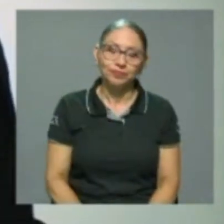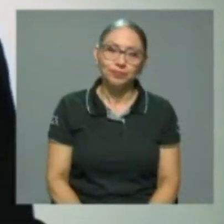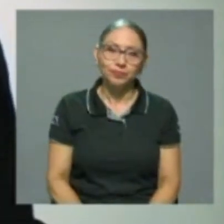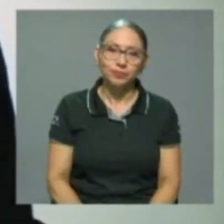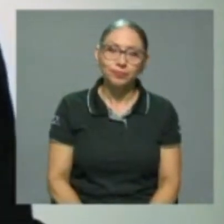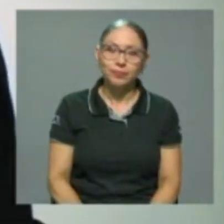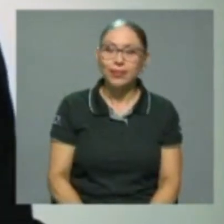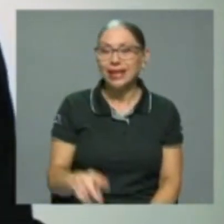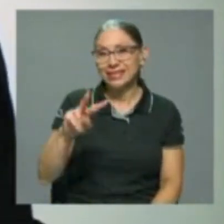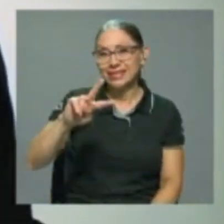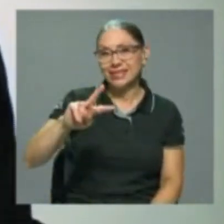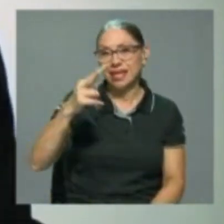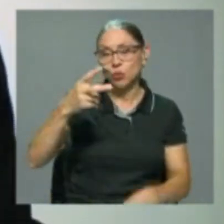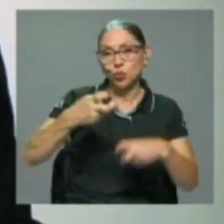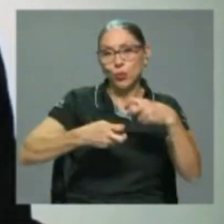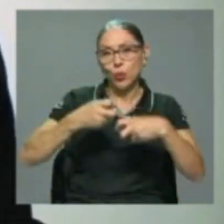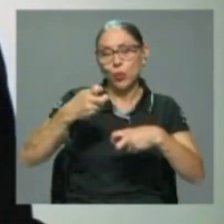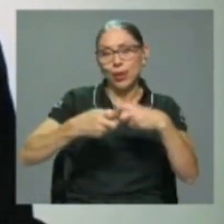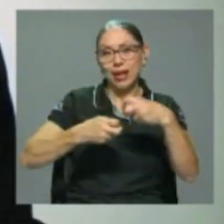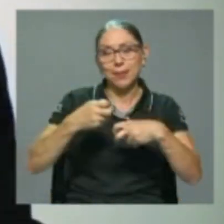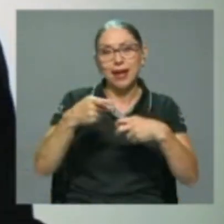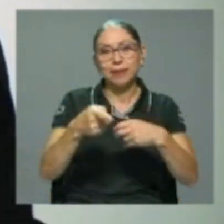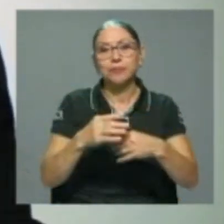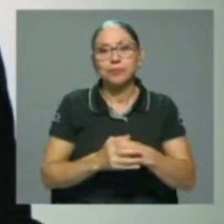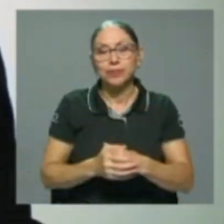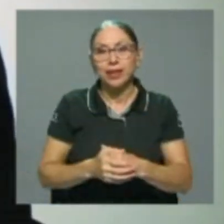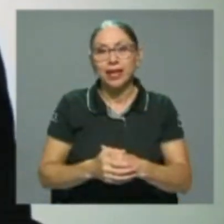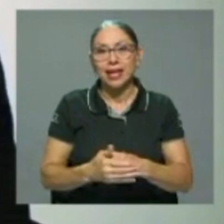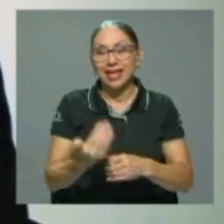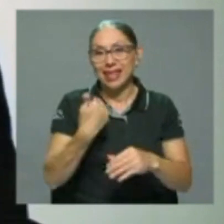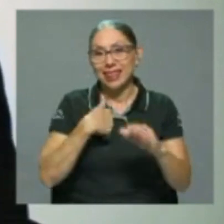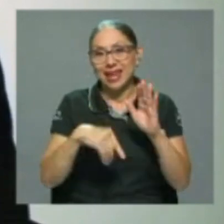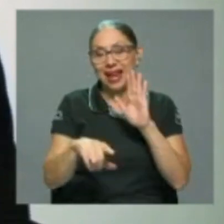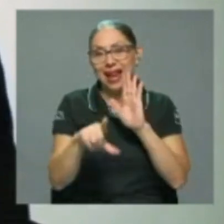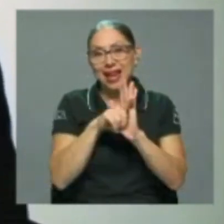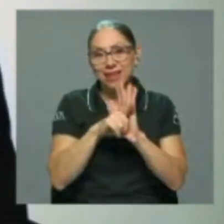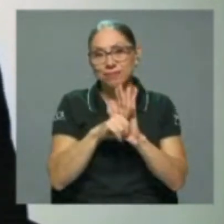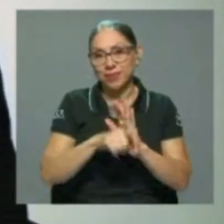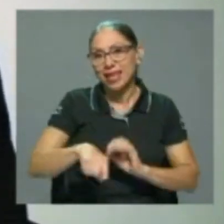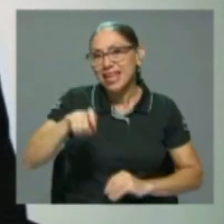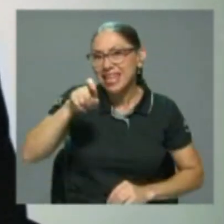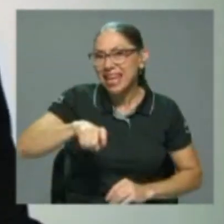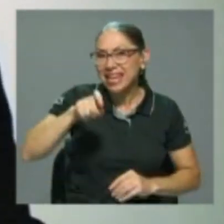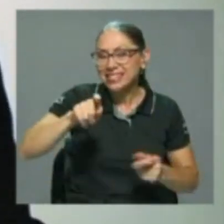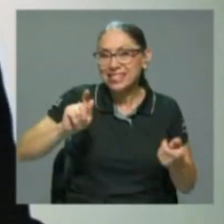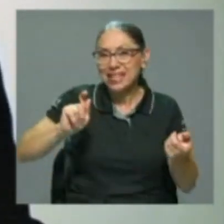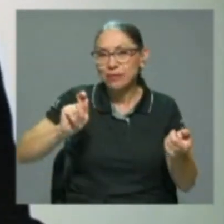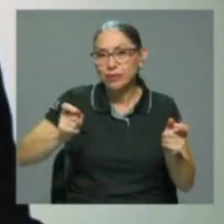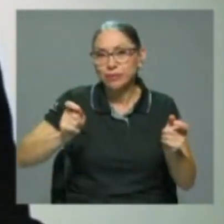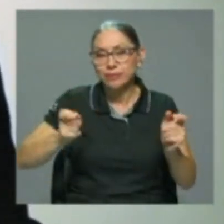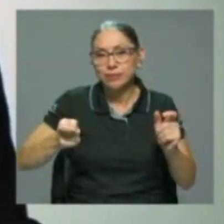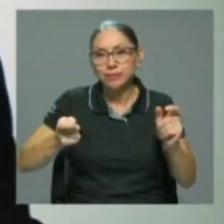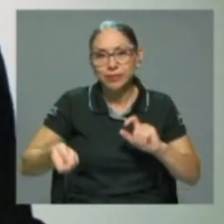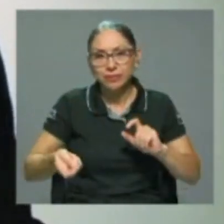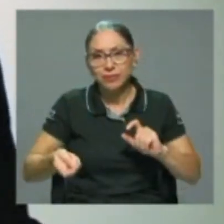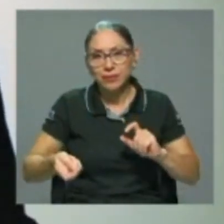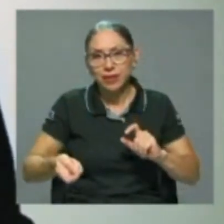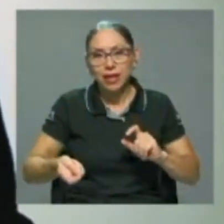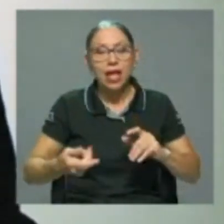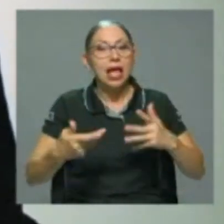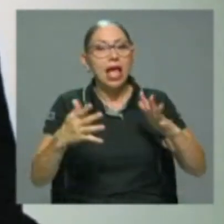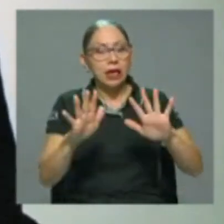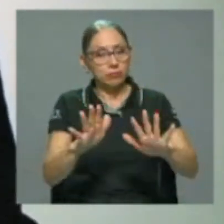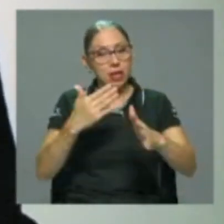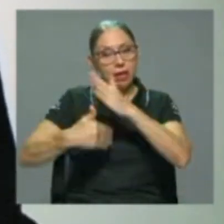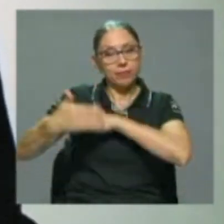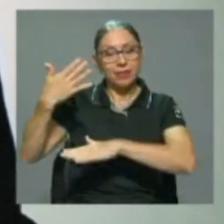El segundo problema que tiene la ley y que necesita ser modificado es un principio. Ya hablamos